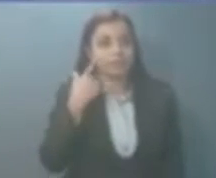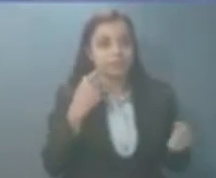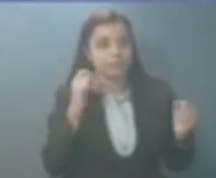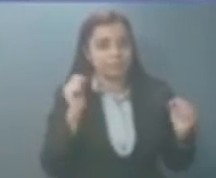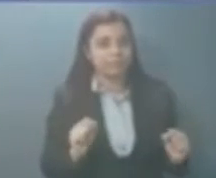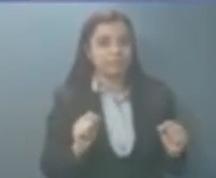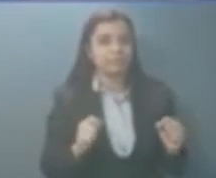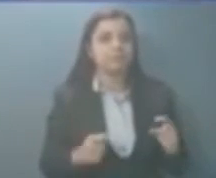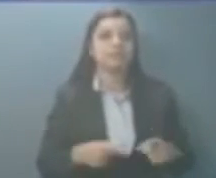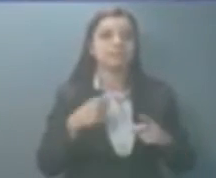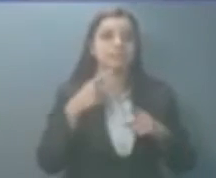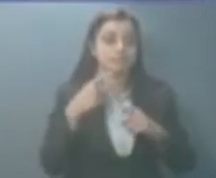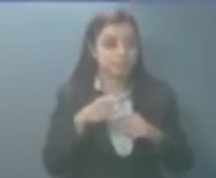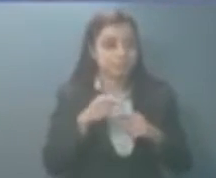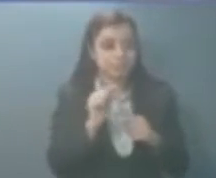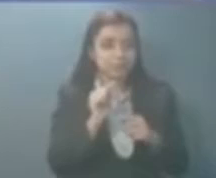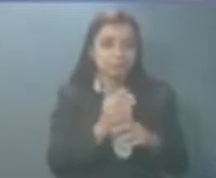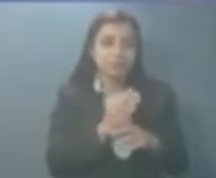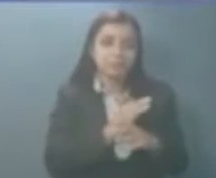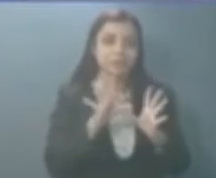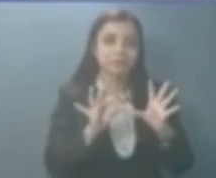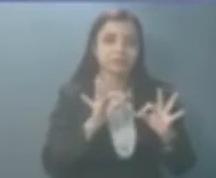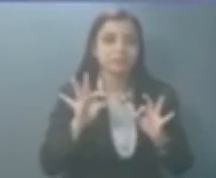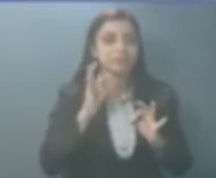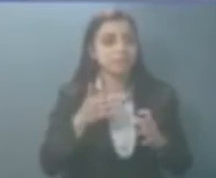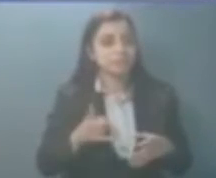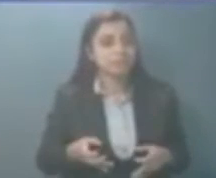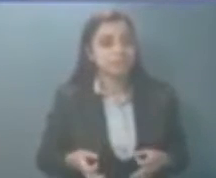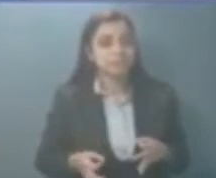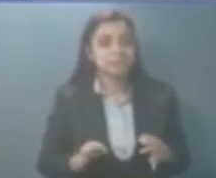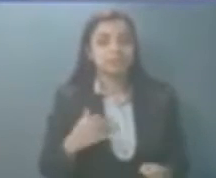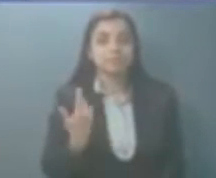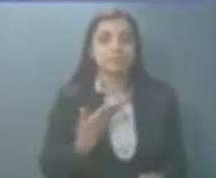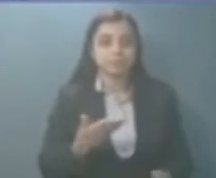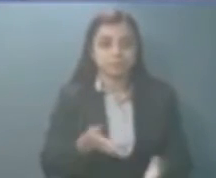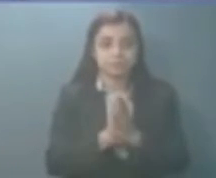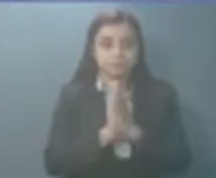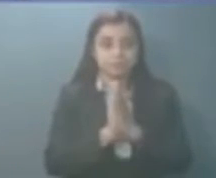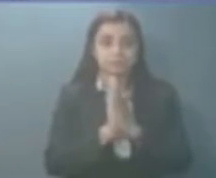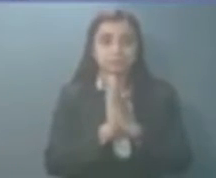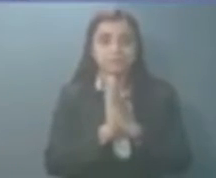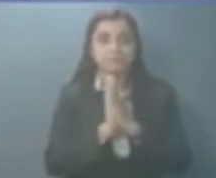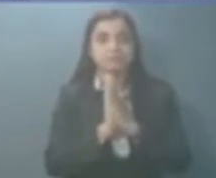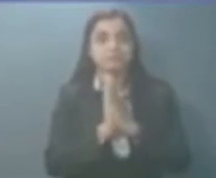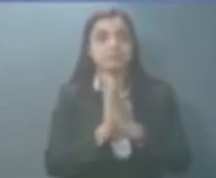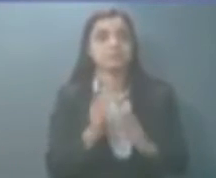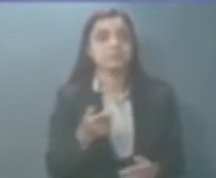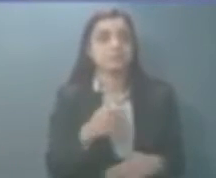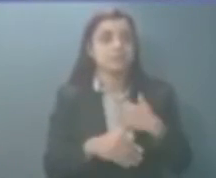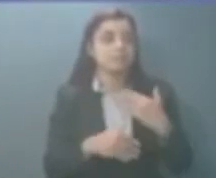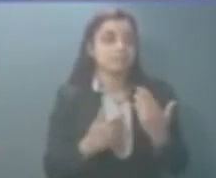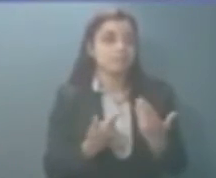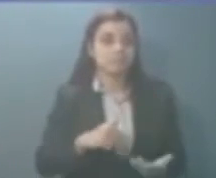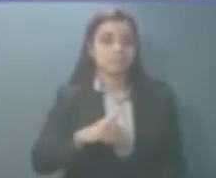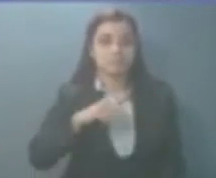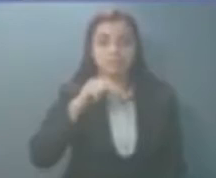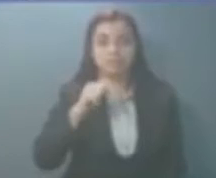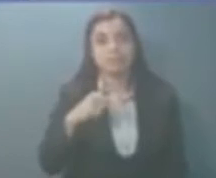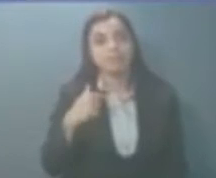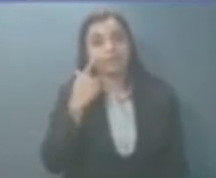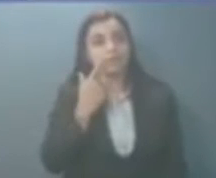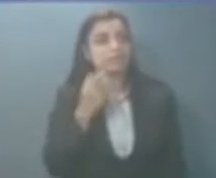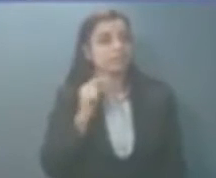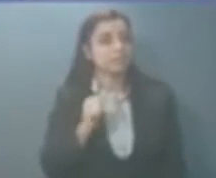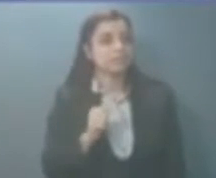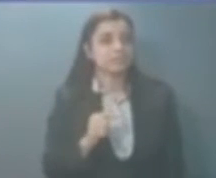dejado por fuera tampoco a los que por algún motivo están solicitando un reingreso al Magisterio Nacional. Lo deberán